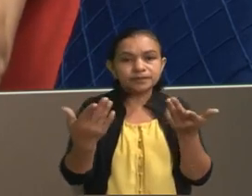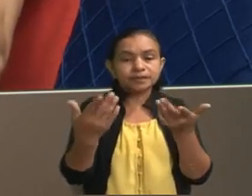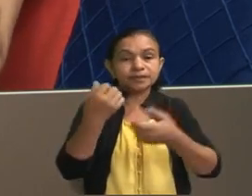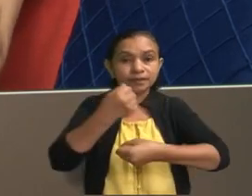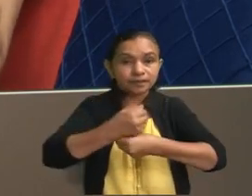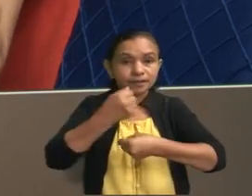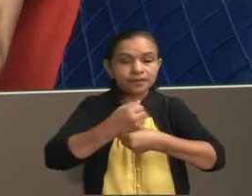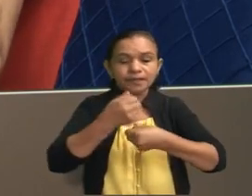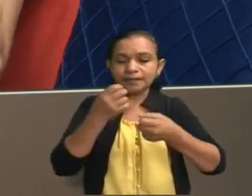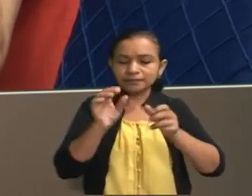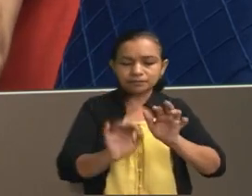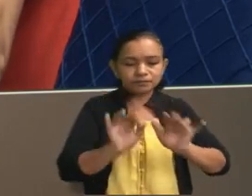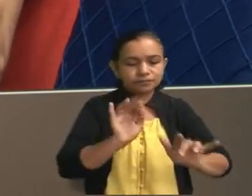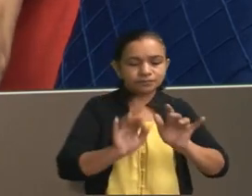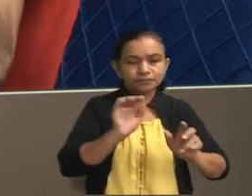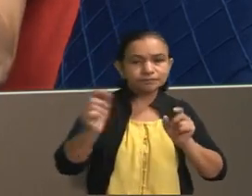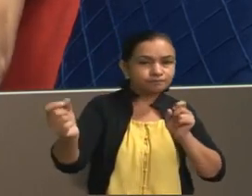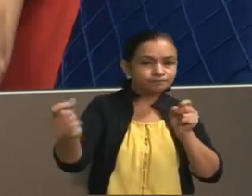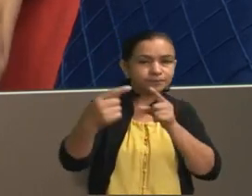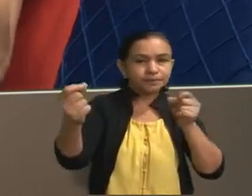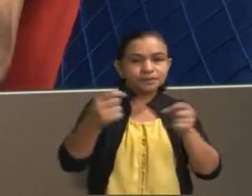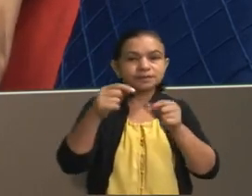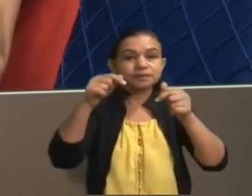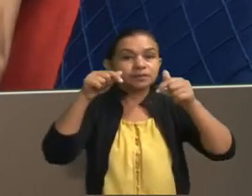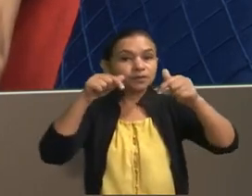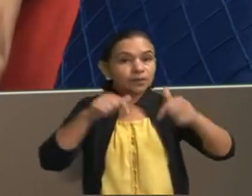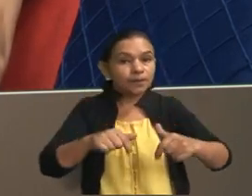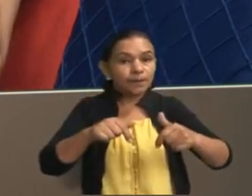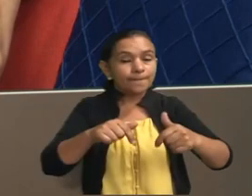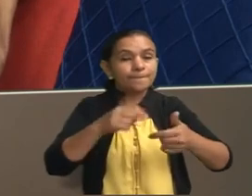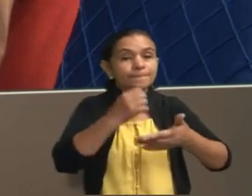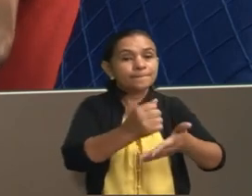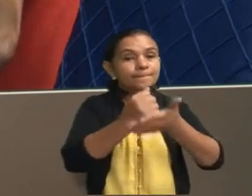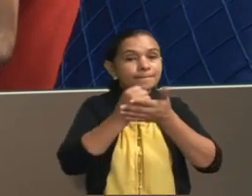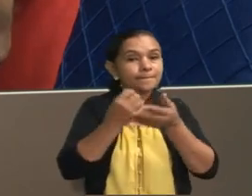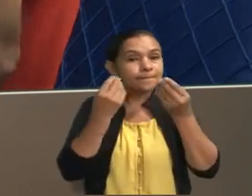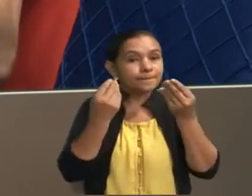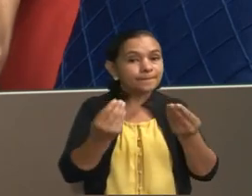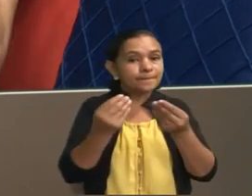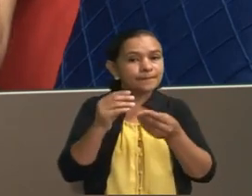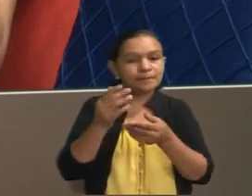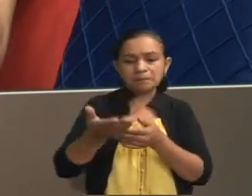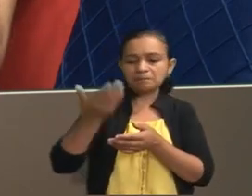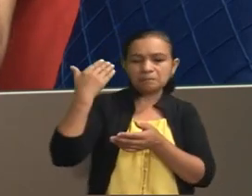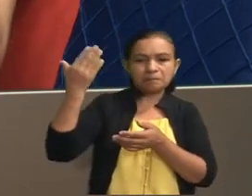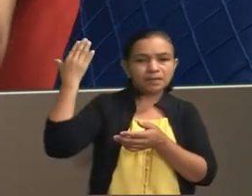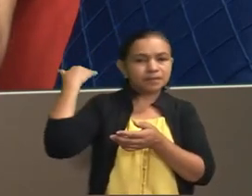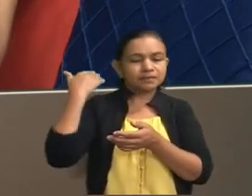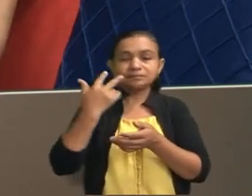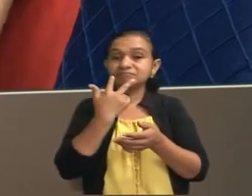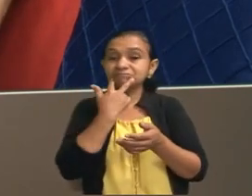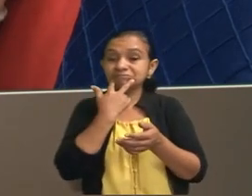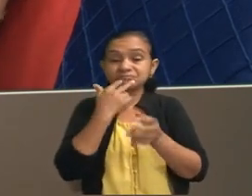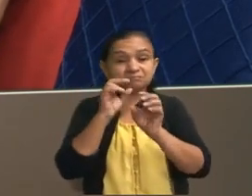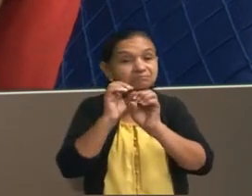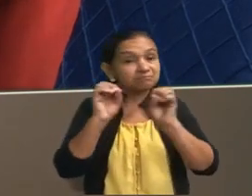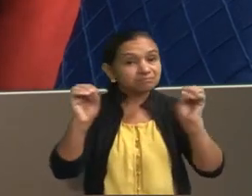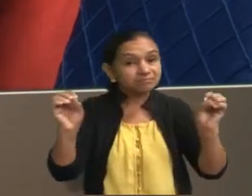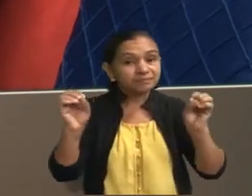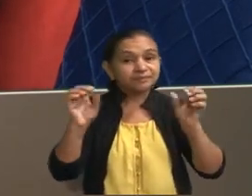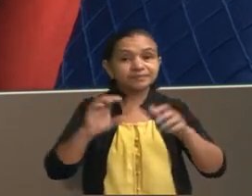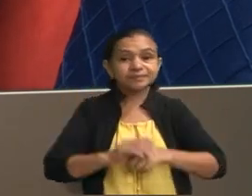trabajo es automático. Las computadoras de hoy nos ayudan mucho, ¿no? Hace 30 años no existía eso, ¿no?